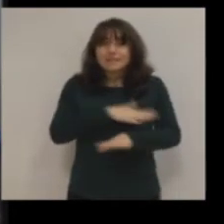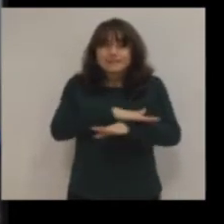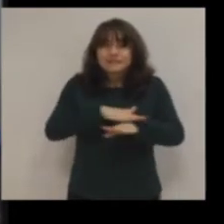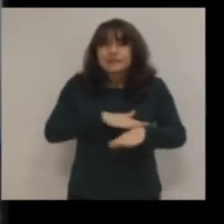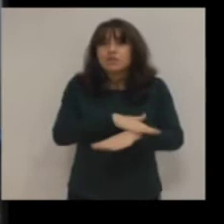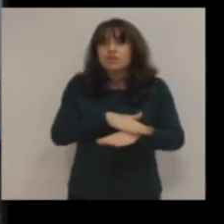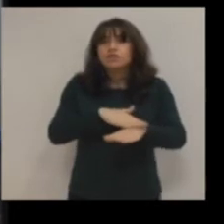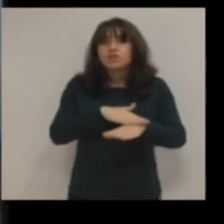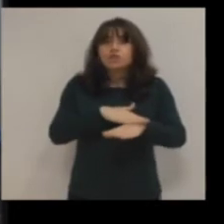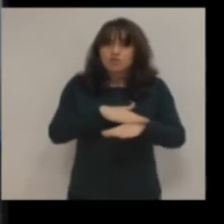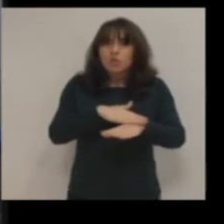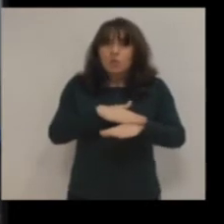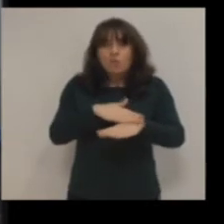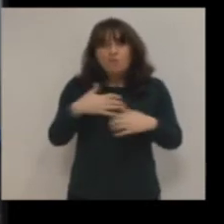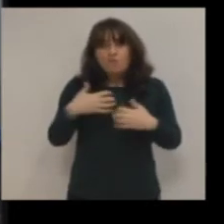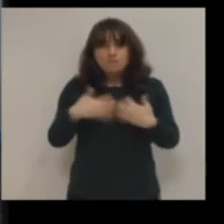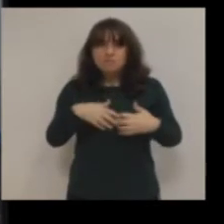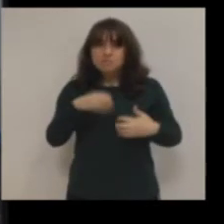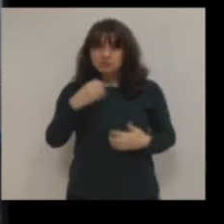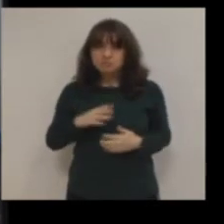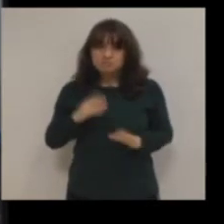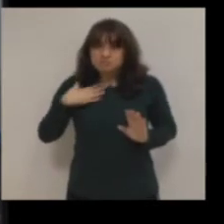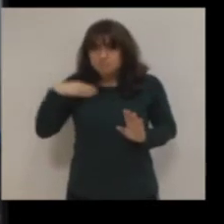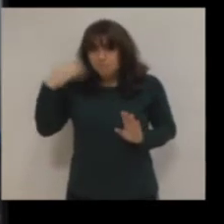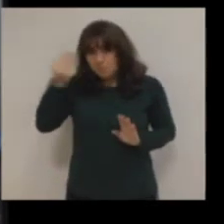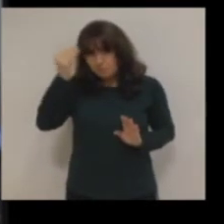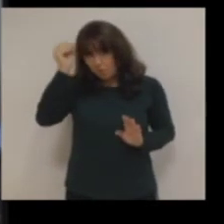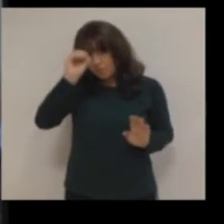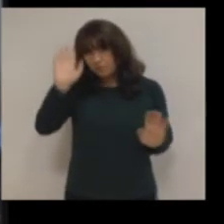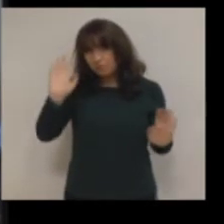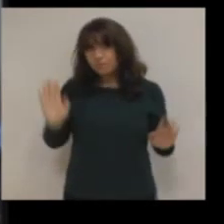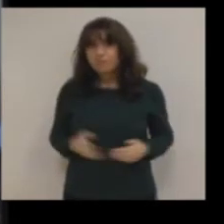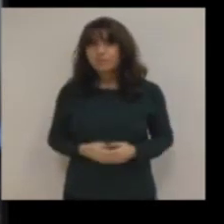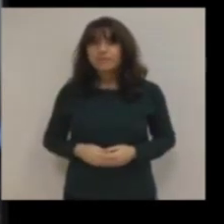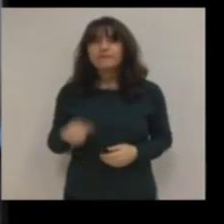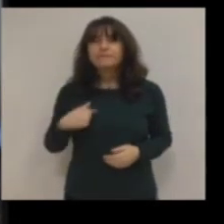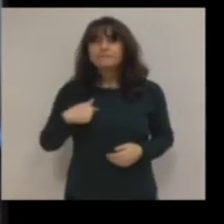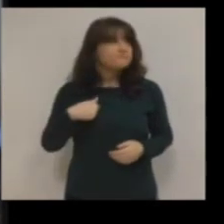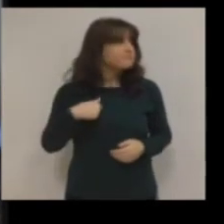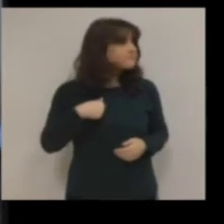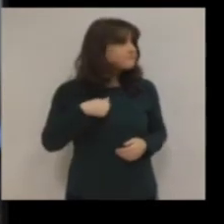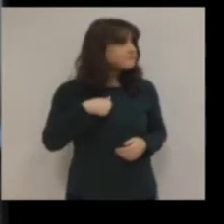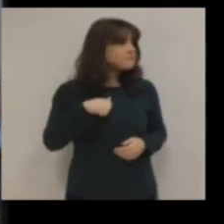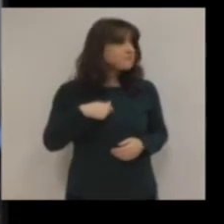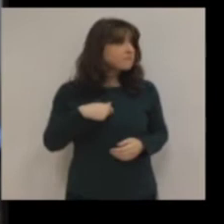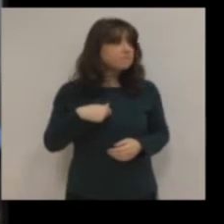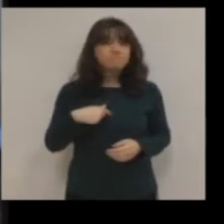sentido funciona razonablemente bien, creo. Y me gustaría hacer